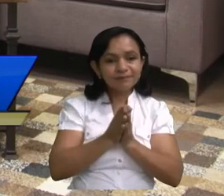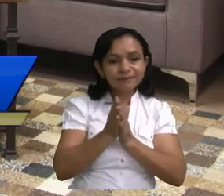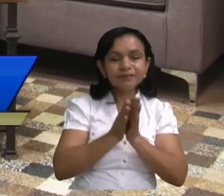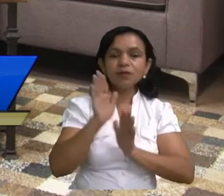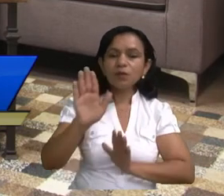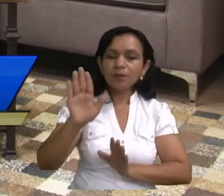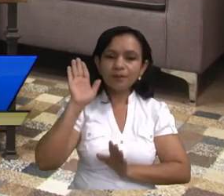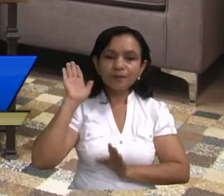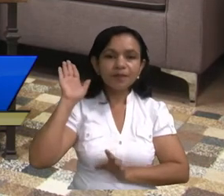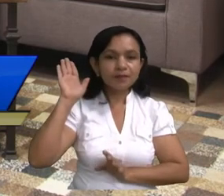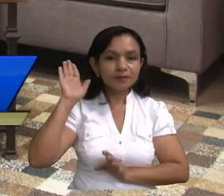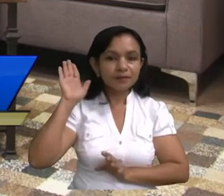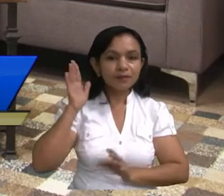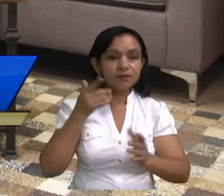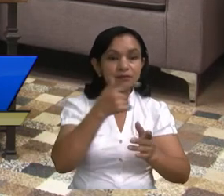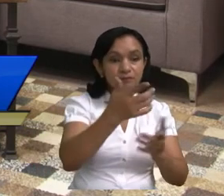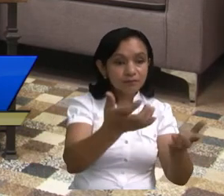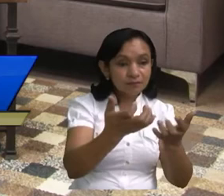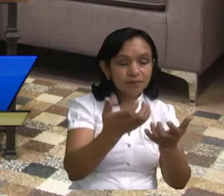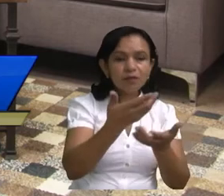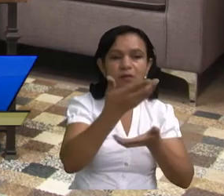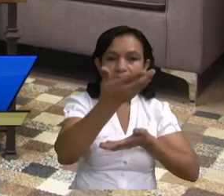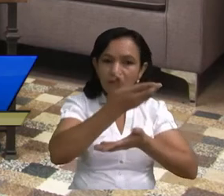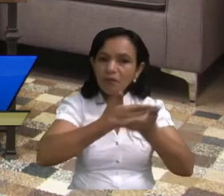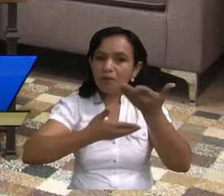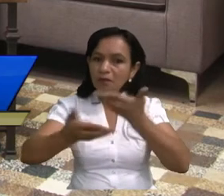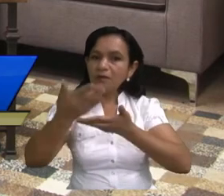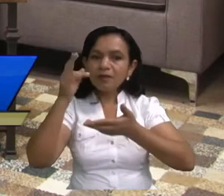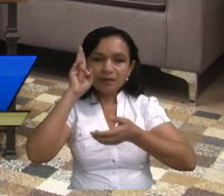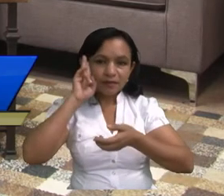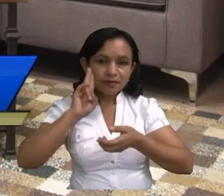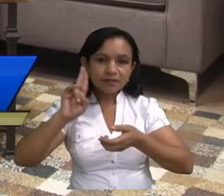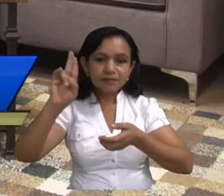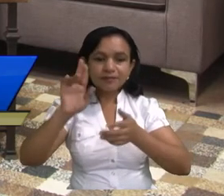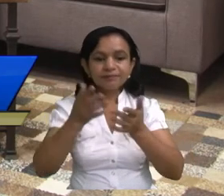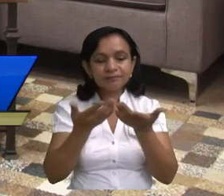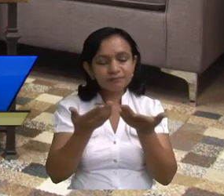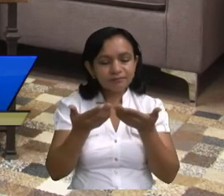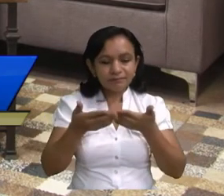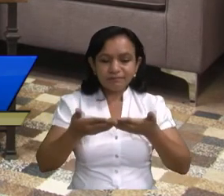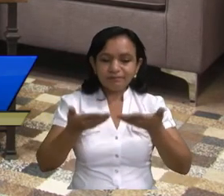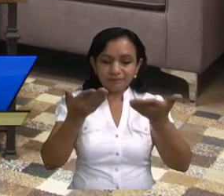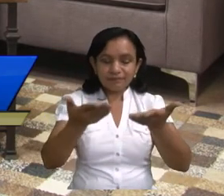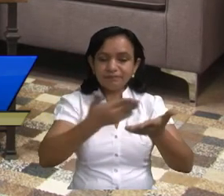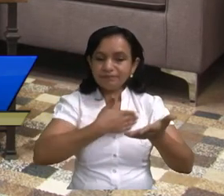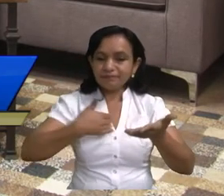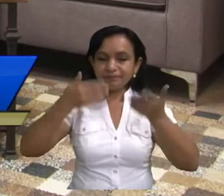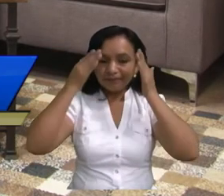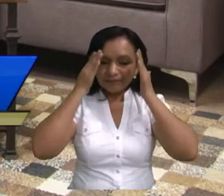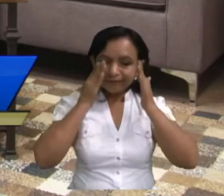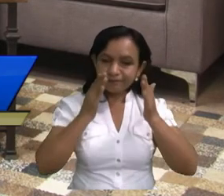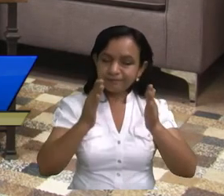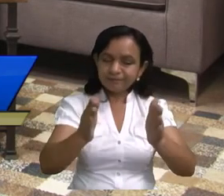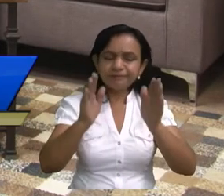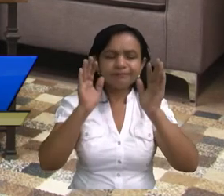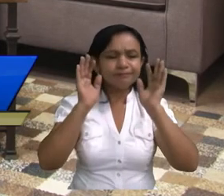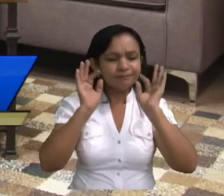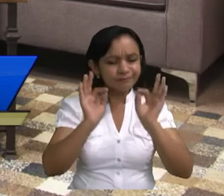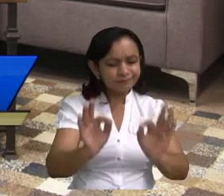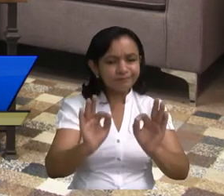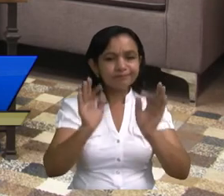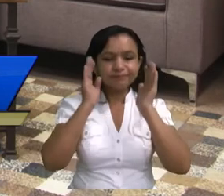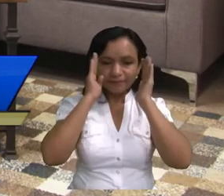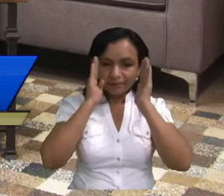compromiso, porque si hay demanda es porque confían en la institución y cada vez tenemos que dar mejor atención y una atención de